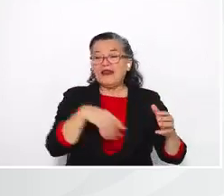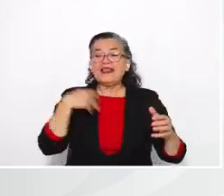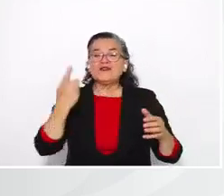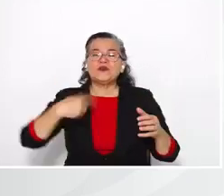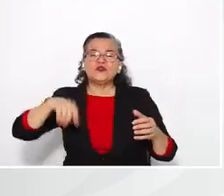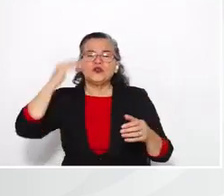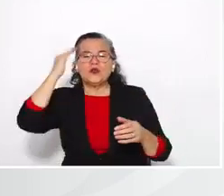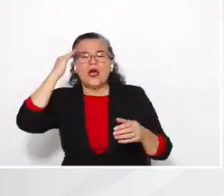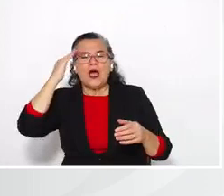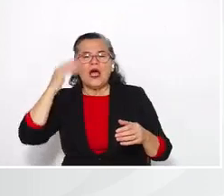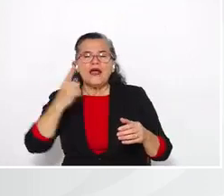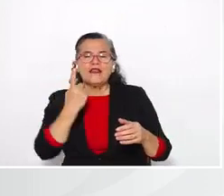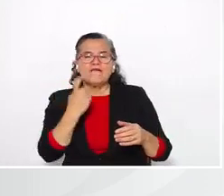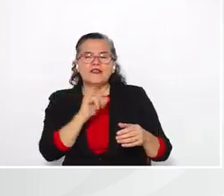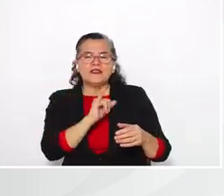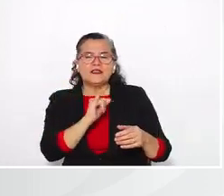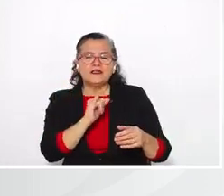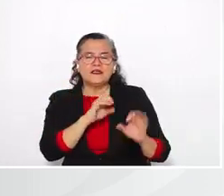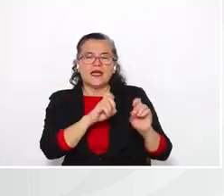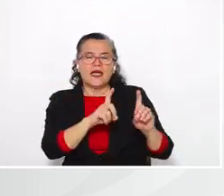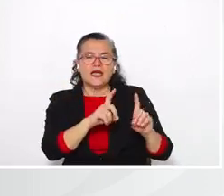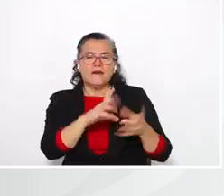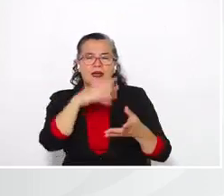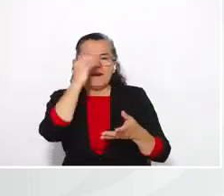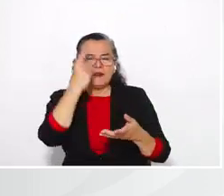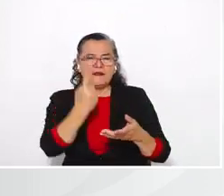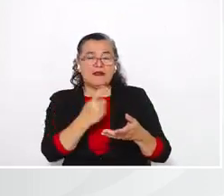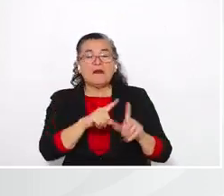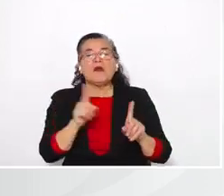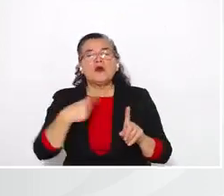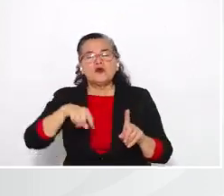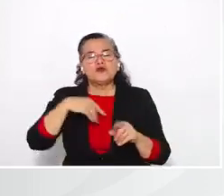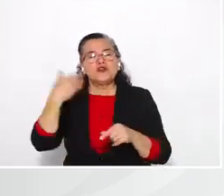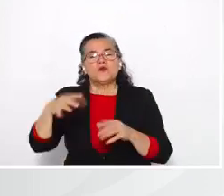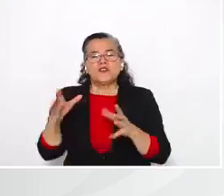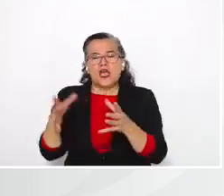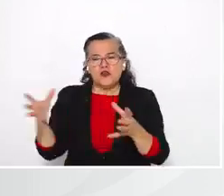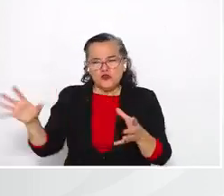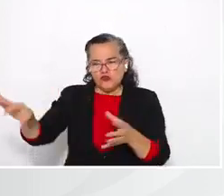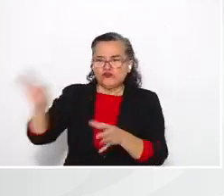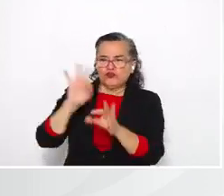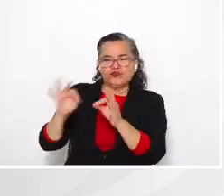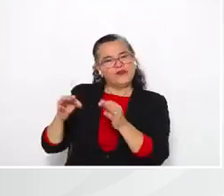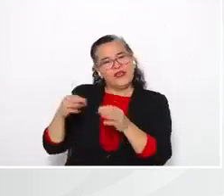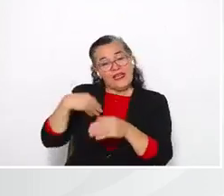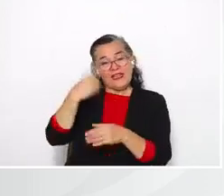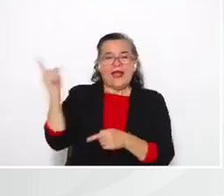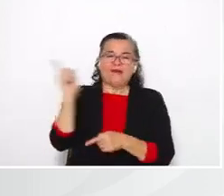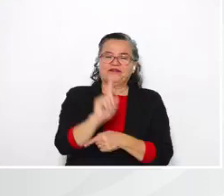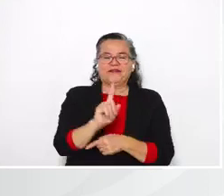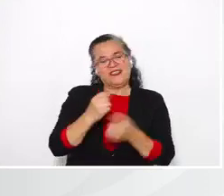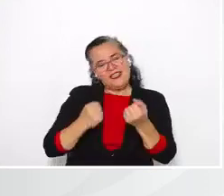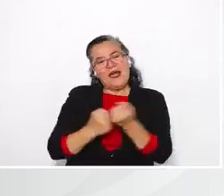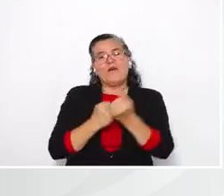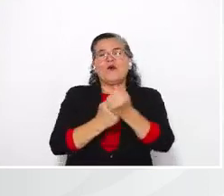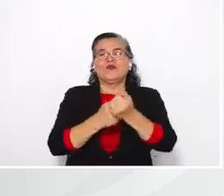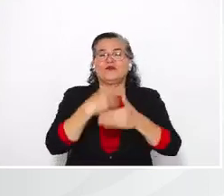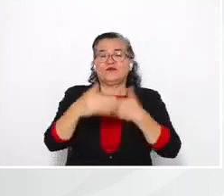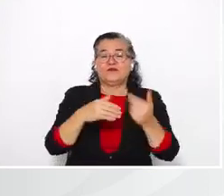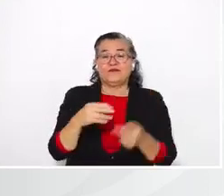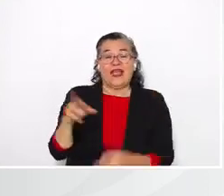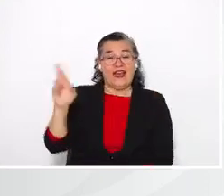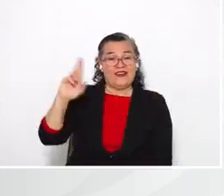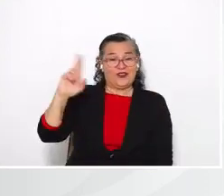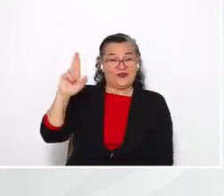venían. Y es de esa manera entonces que escogemos a los estudiantes. A mí me dijo el rector de